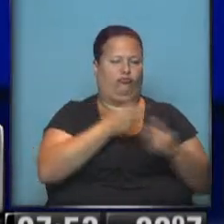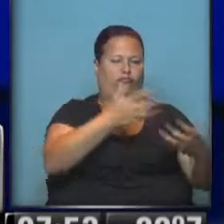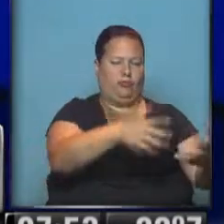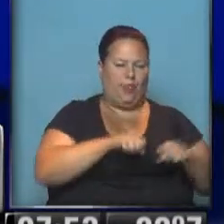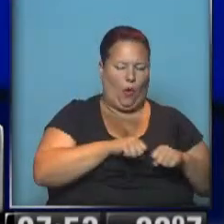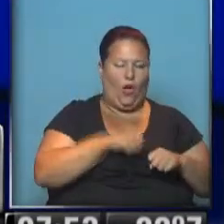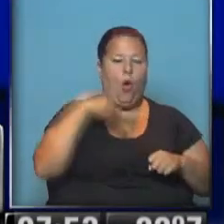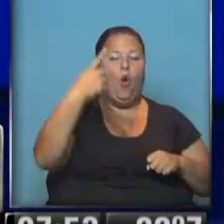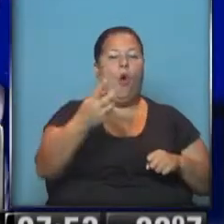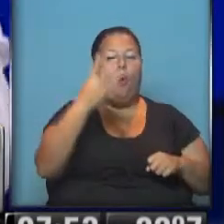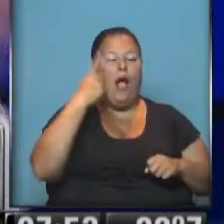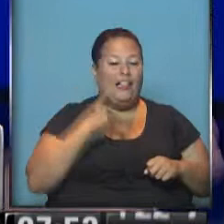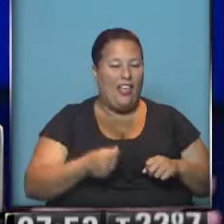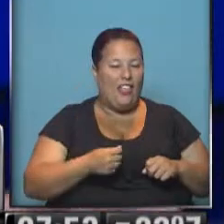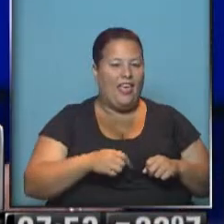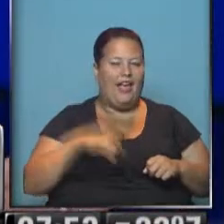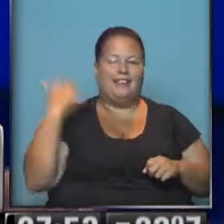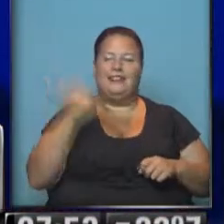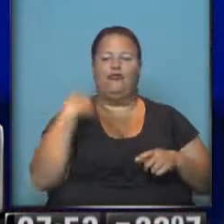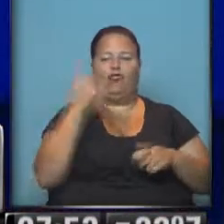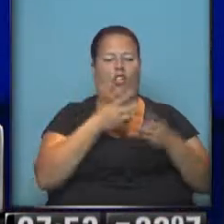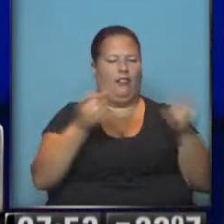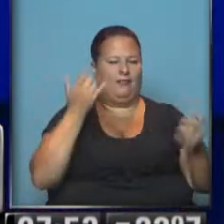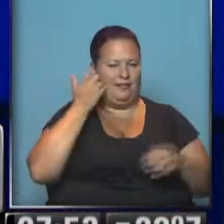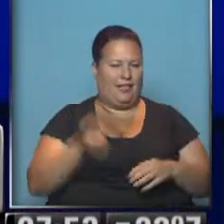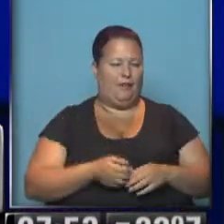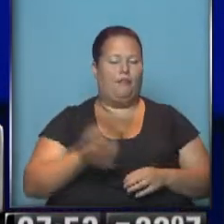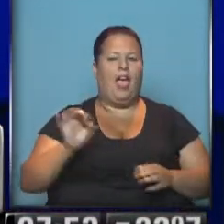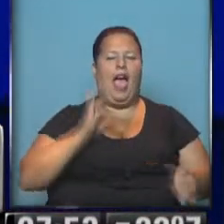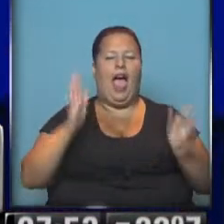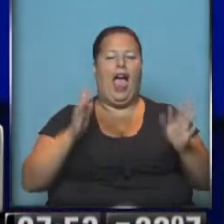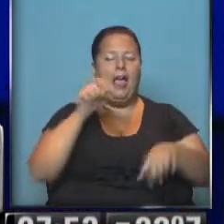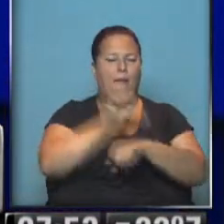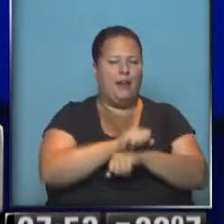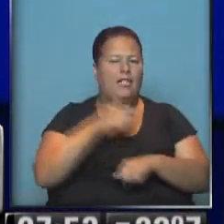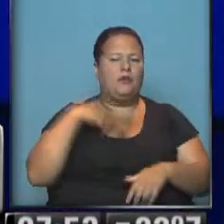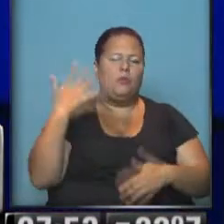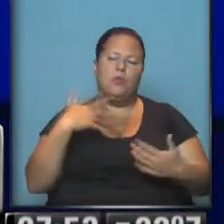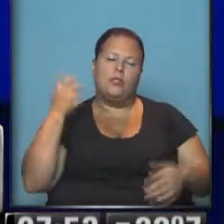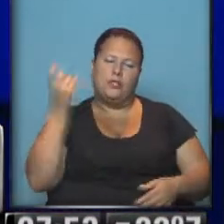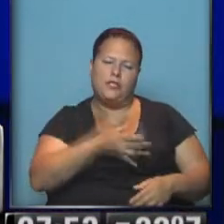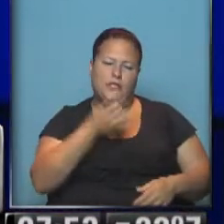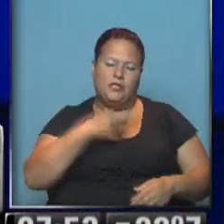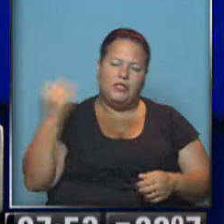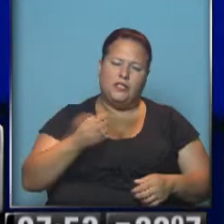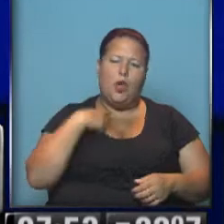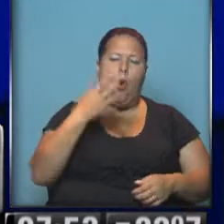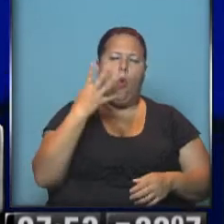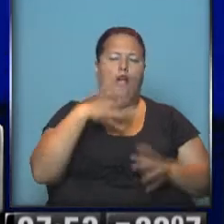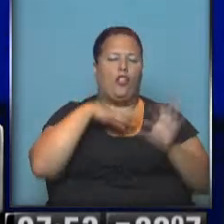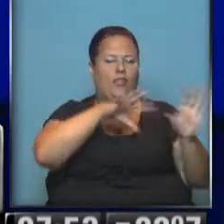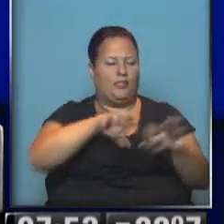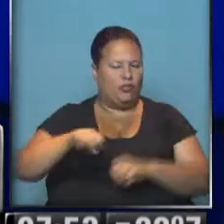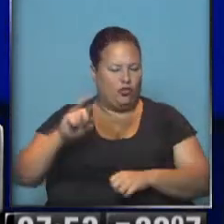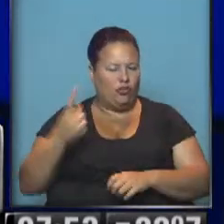Cuatro días después que yo desaparezco, ya estamos todos desaparecidos. Durante los años de cárcel tuvimos mucha persecución. Yo tuve cuatro veces aislada.